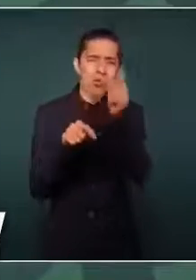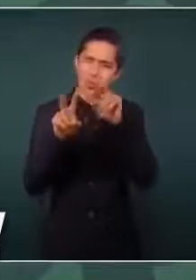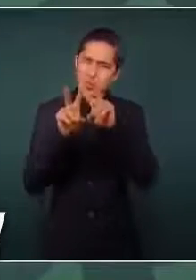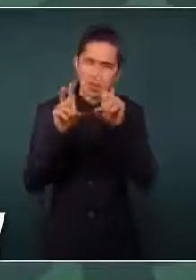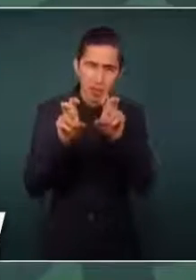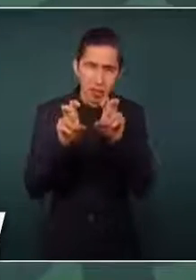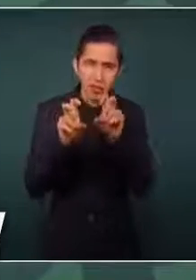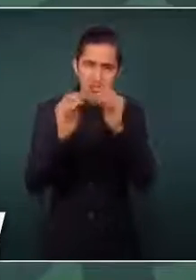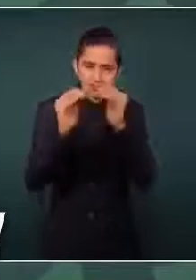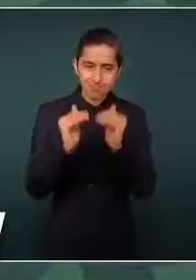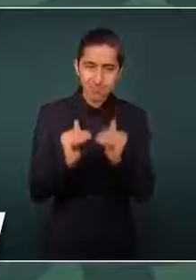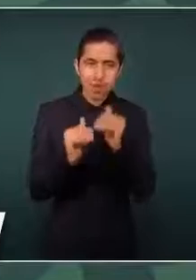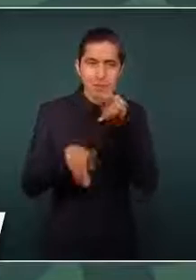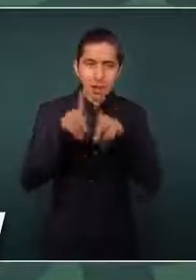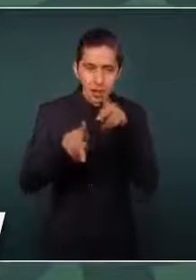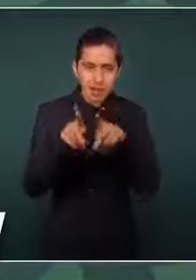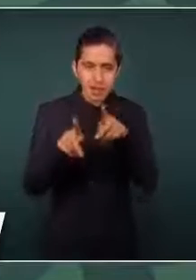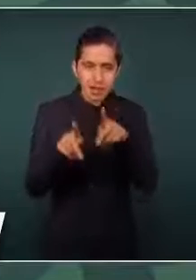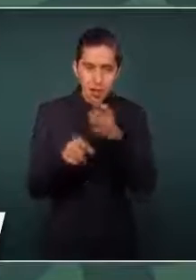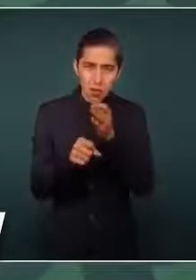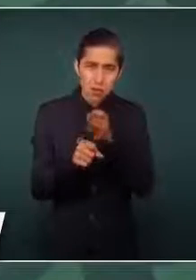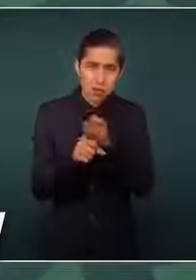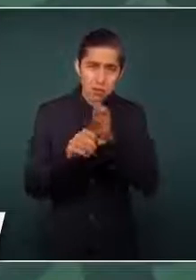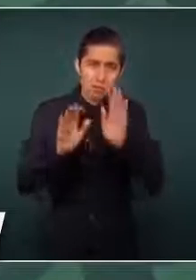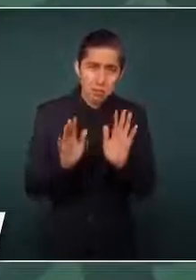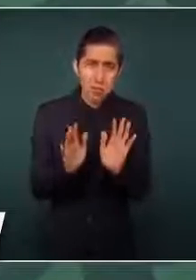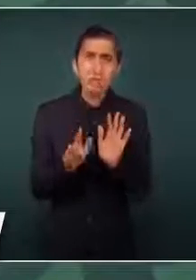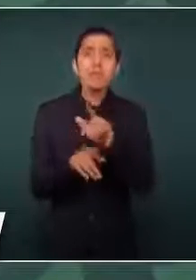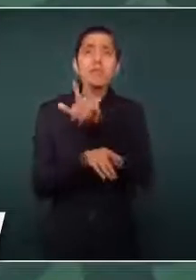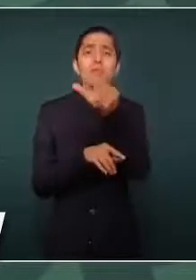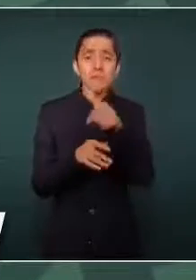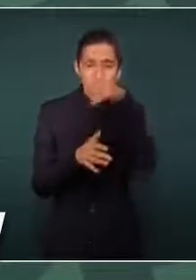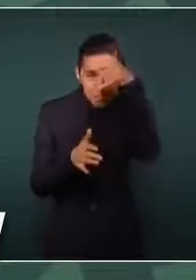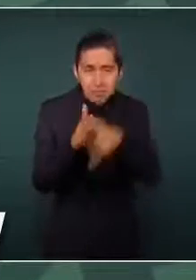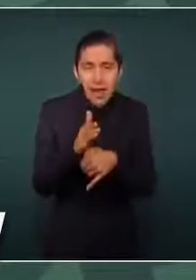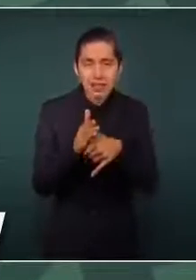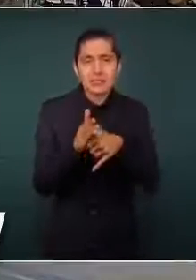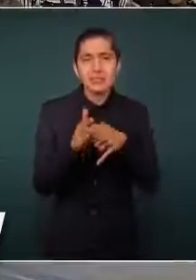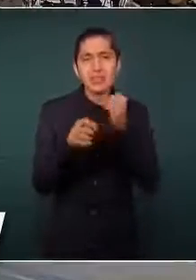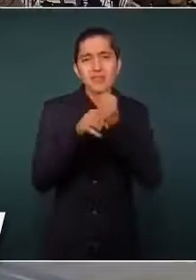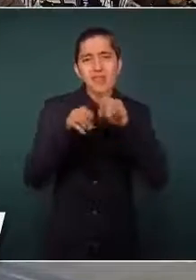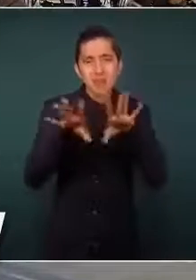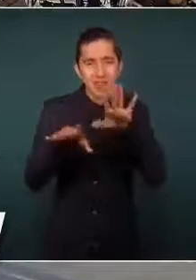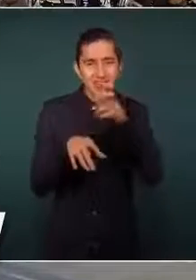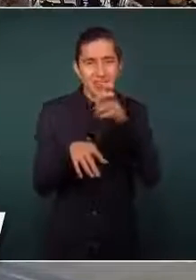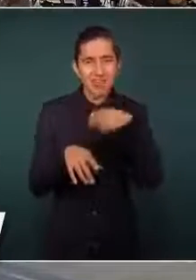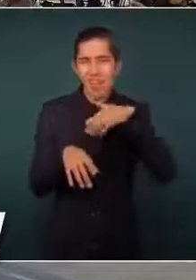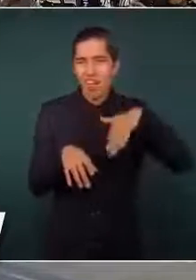para luego profundizar sobre esta información.